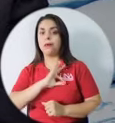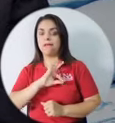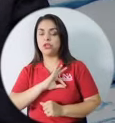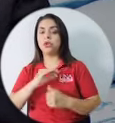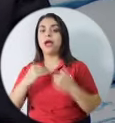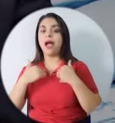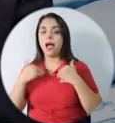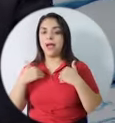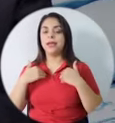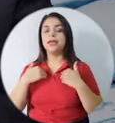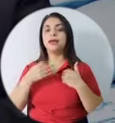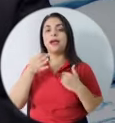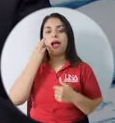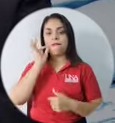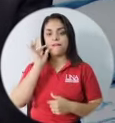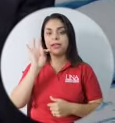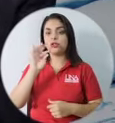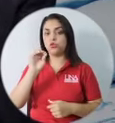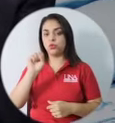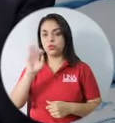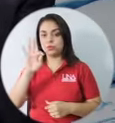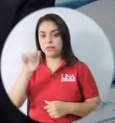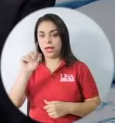café tostado, tienen su